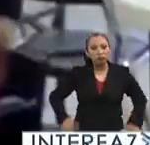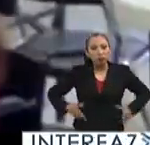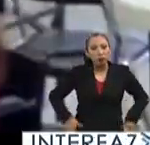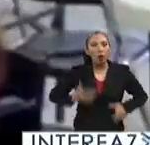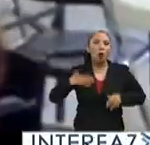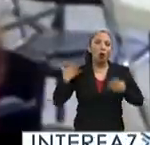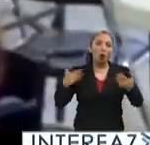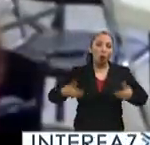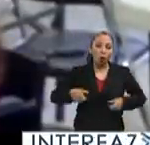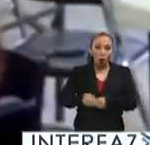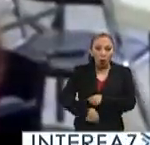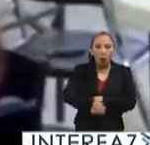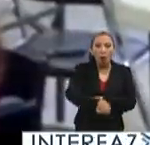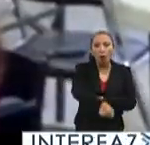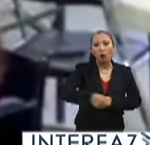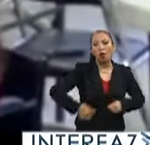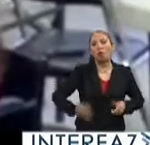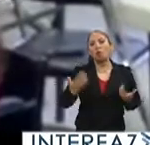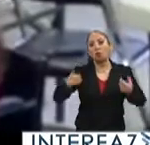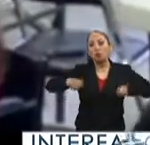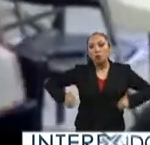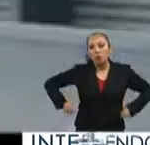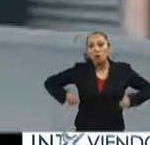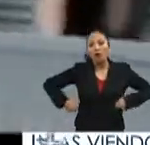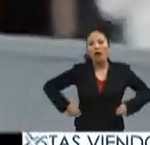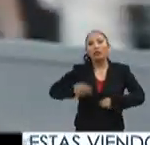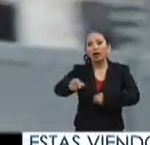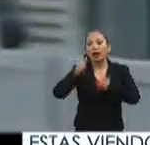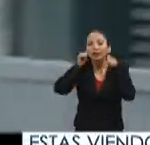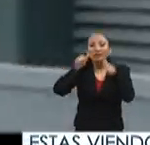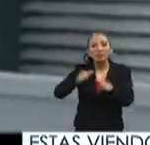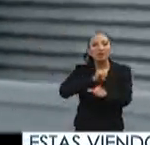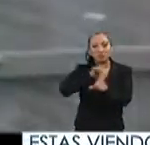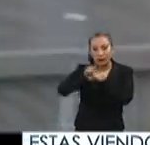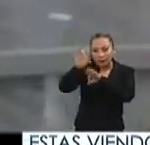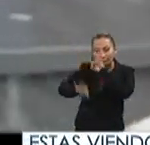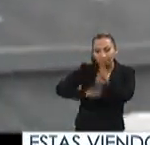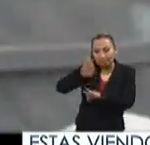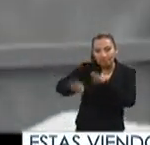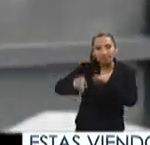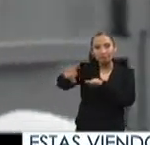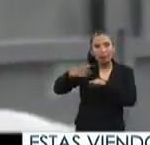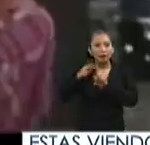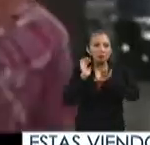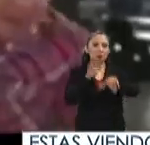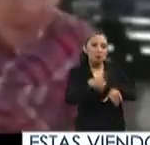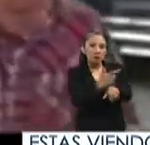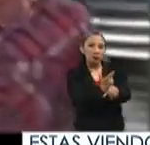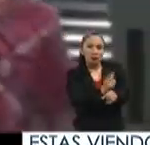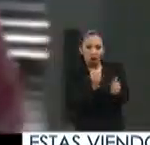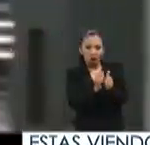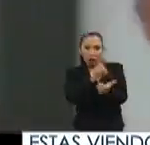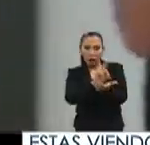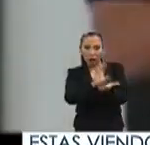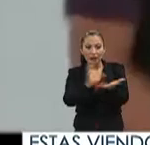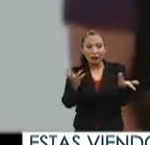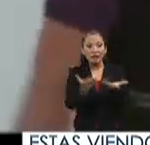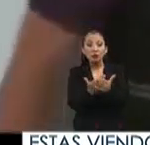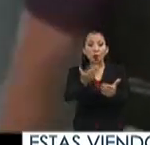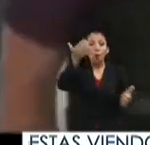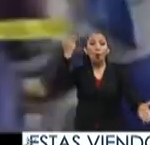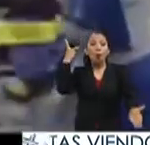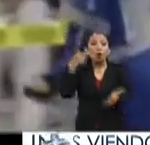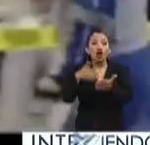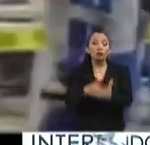rueda, con bastón o con muletas. La estrategia de atención personalizada a aspirantes de licenciatura con discapacidad se realiza desde